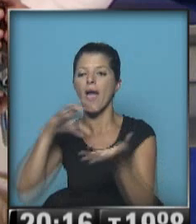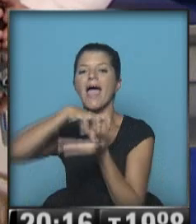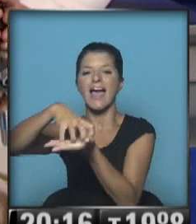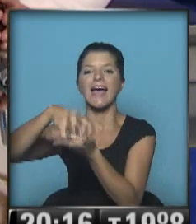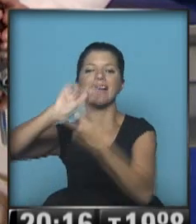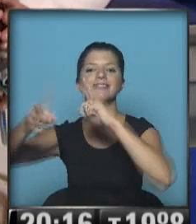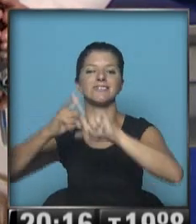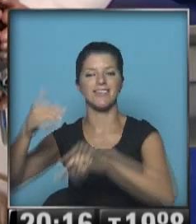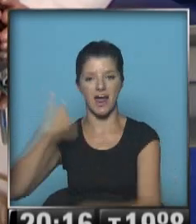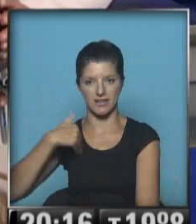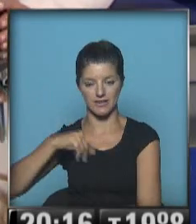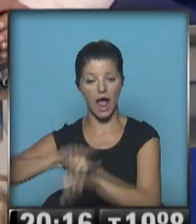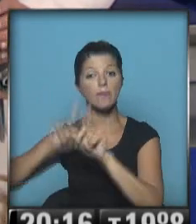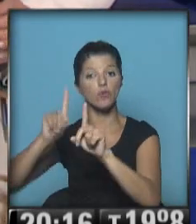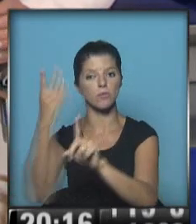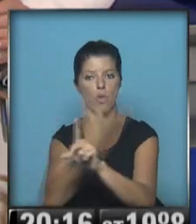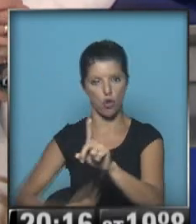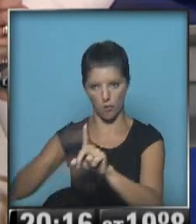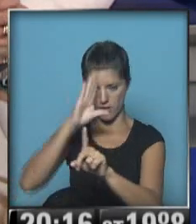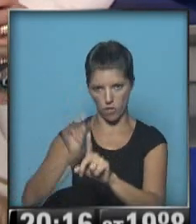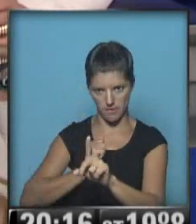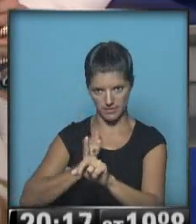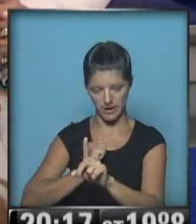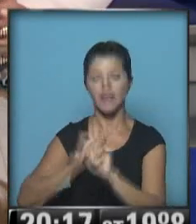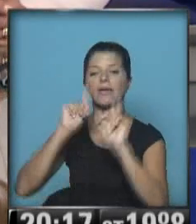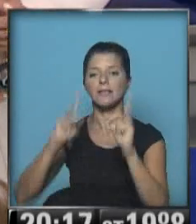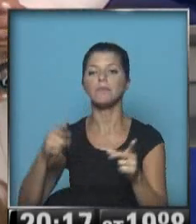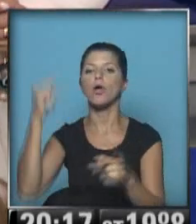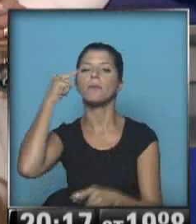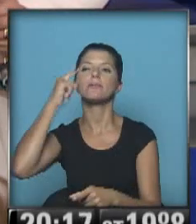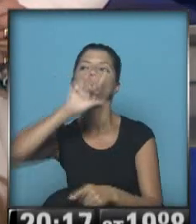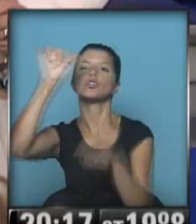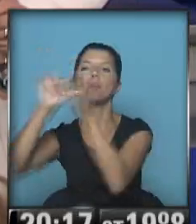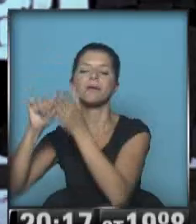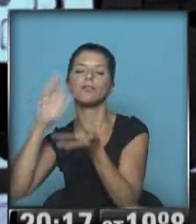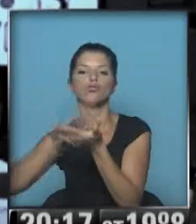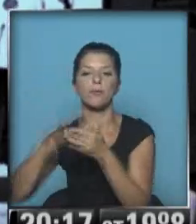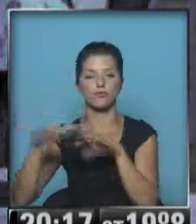en la Argentina durante la dictadura y la imagen de la Argentina en el